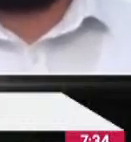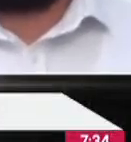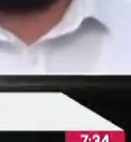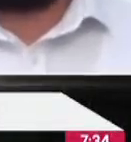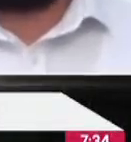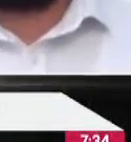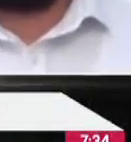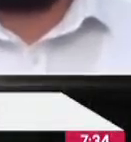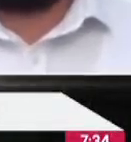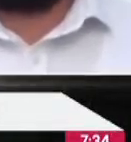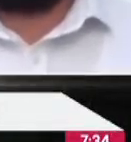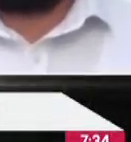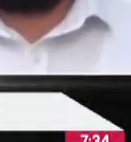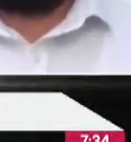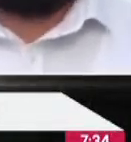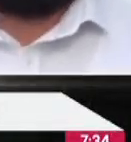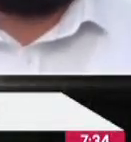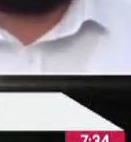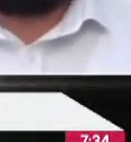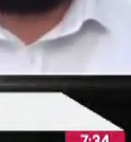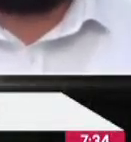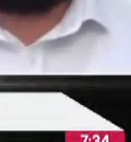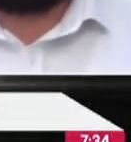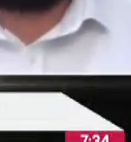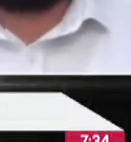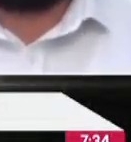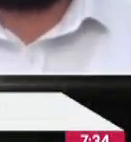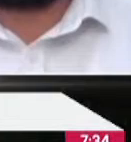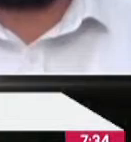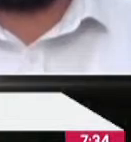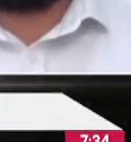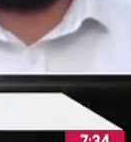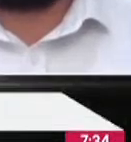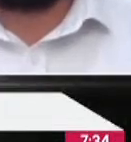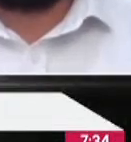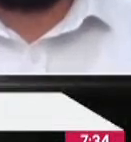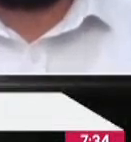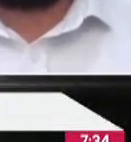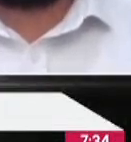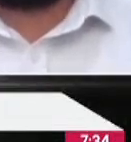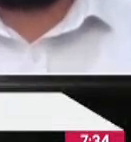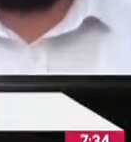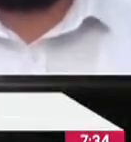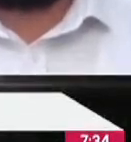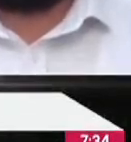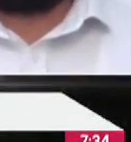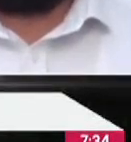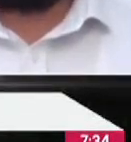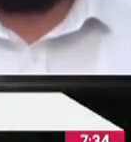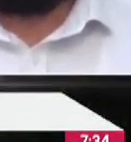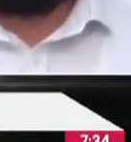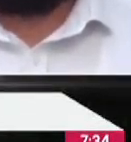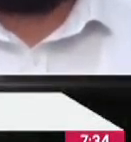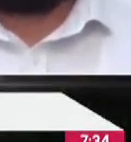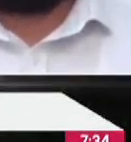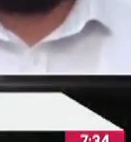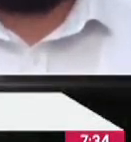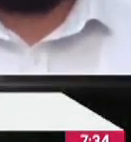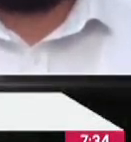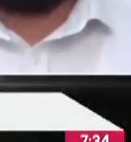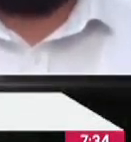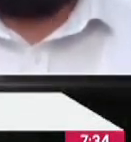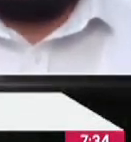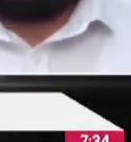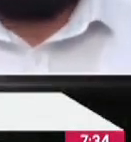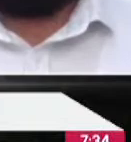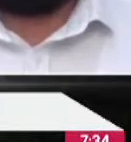actuales de la temperatura superficial del mar adicionado al tema de la configuración atmosférica Que las temperaturas en la costa Norte Especialmente